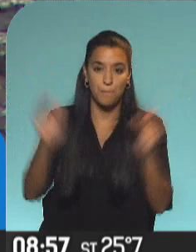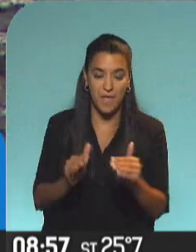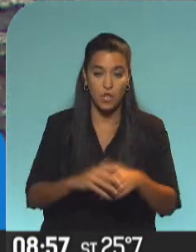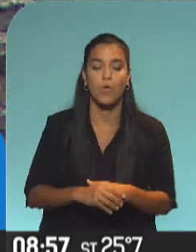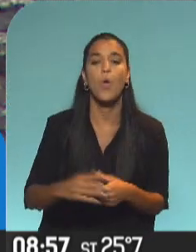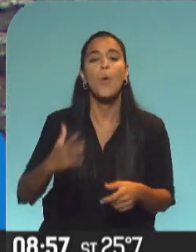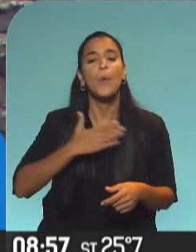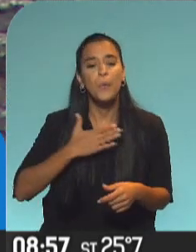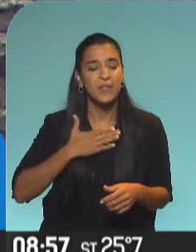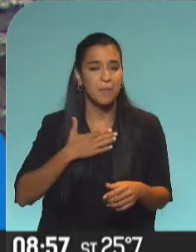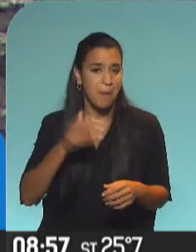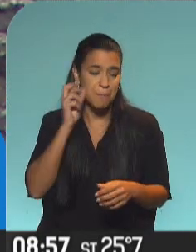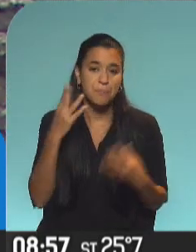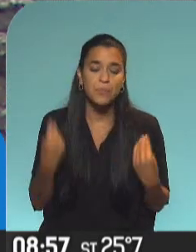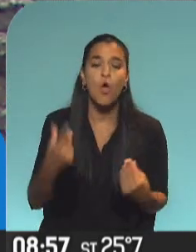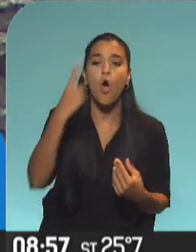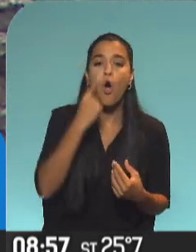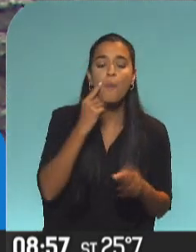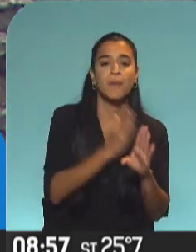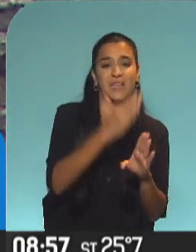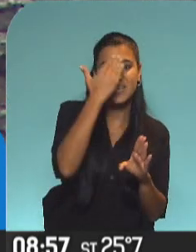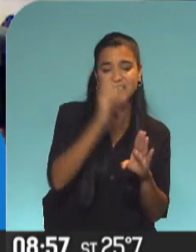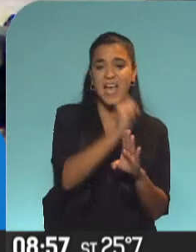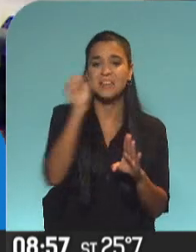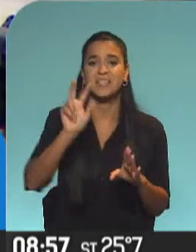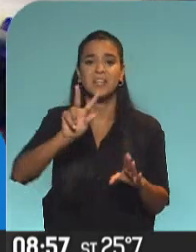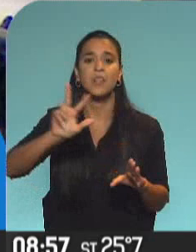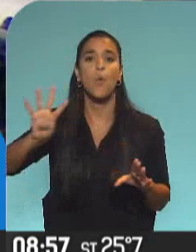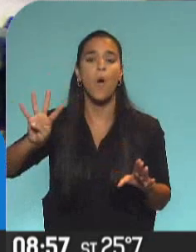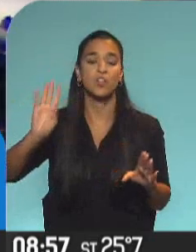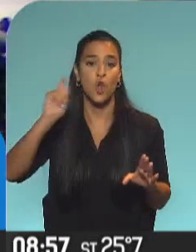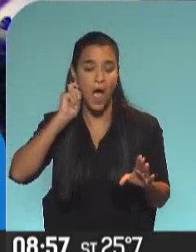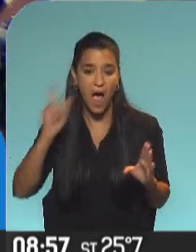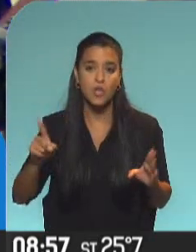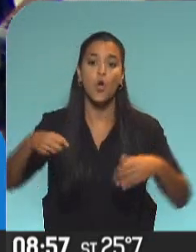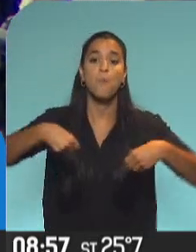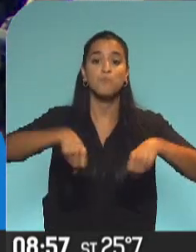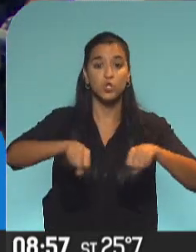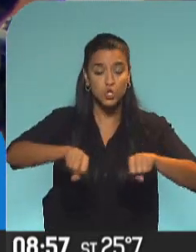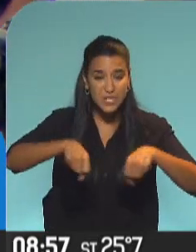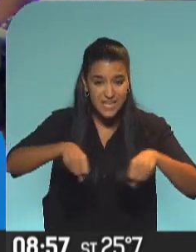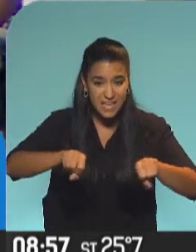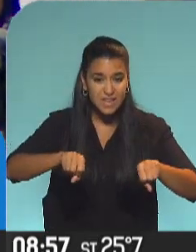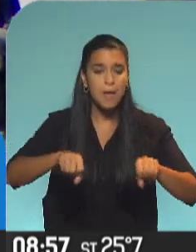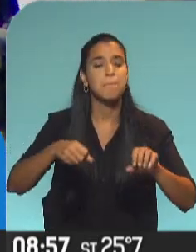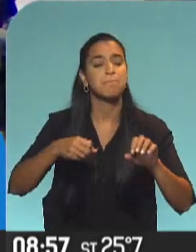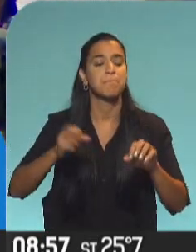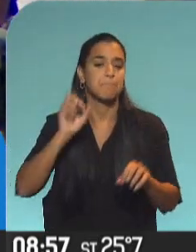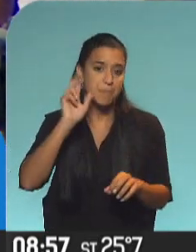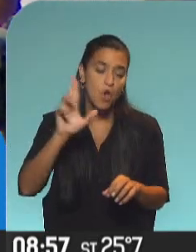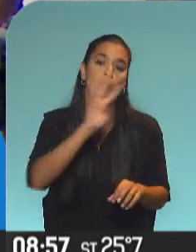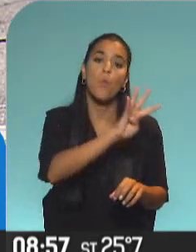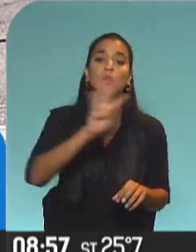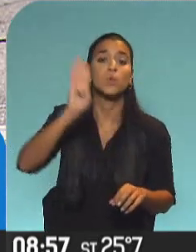víctimas más numerosas fueron varones entre 15 y 34 años mientras que los motociclistas fueron los más afectados con